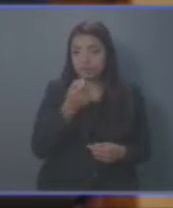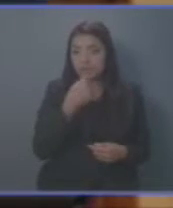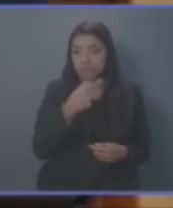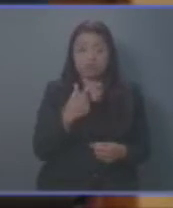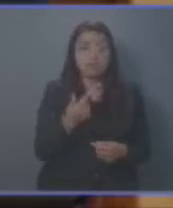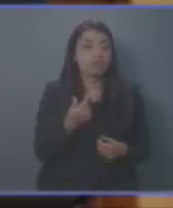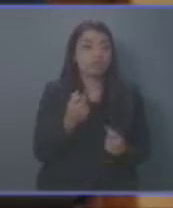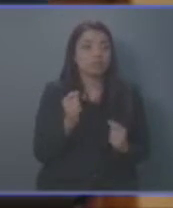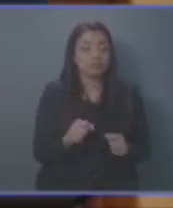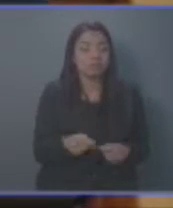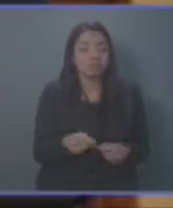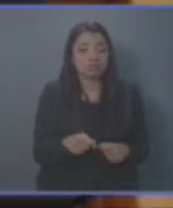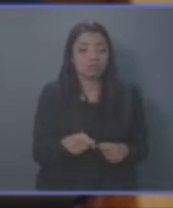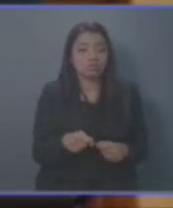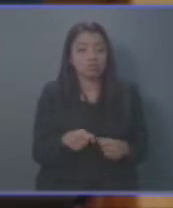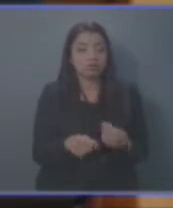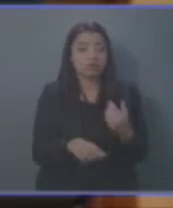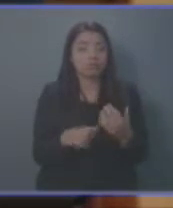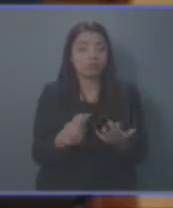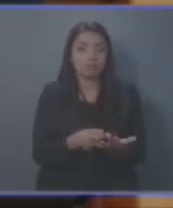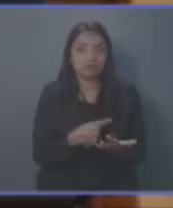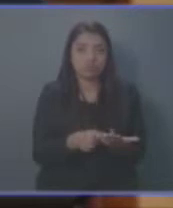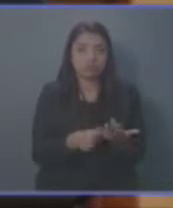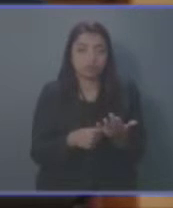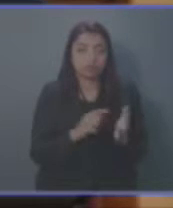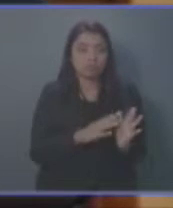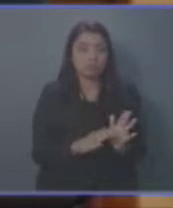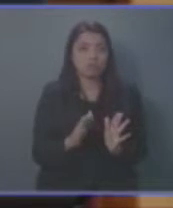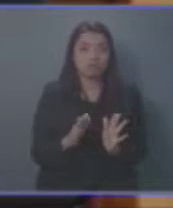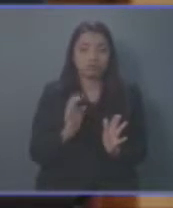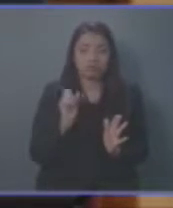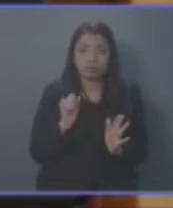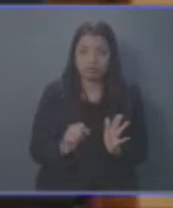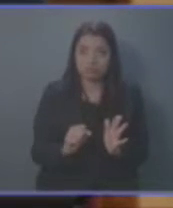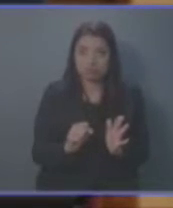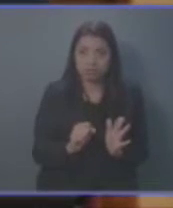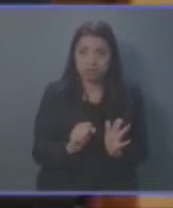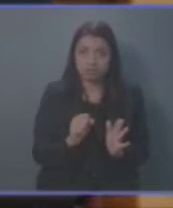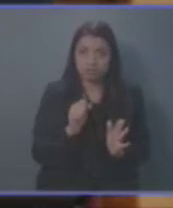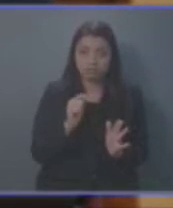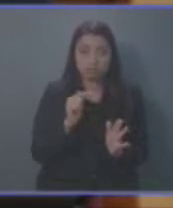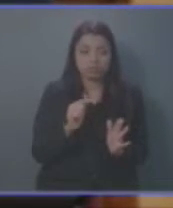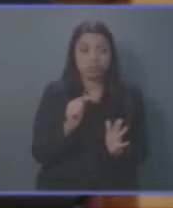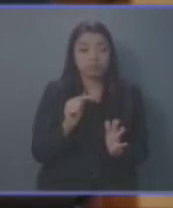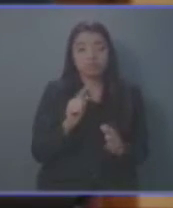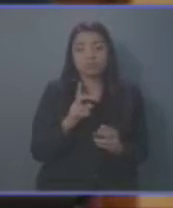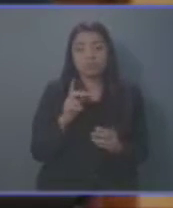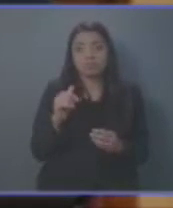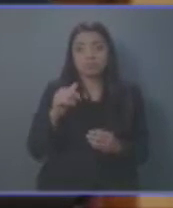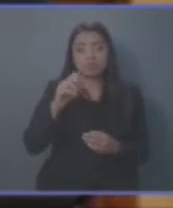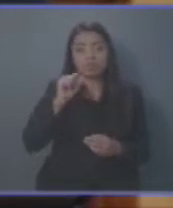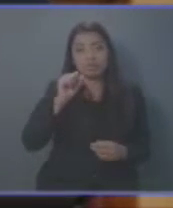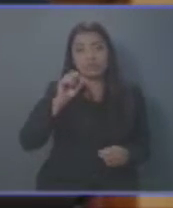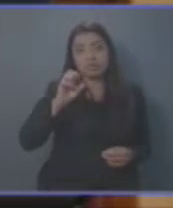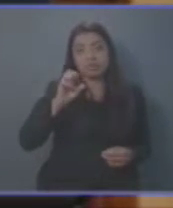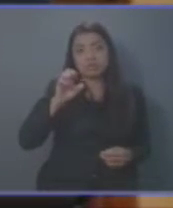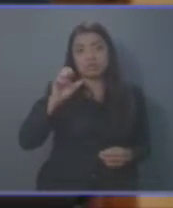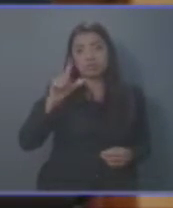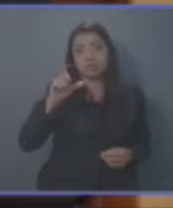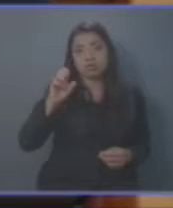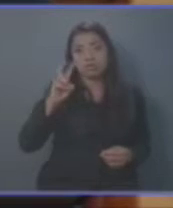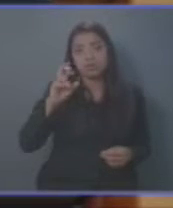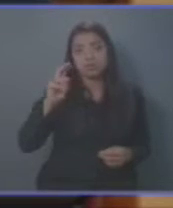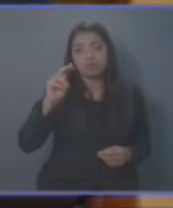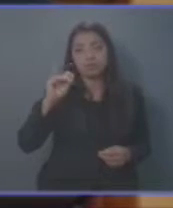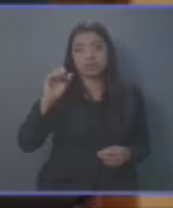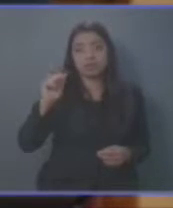de exonerar del pago de impuestos que ocasiona la introducción de un lote de medicamentos provenientes de Eslovenia con un